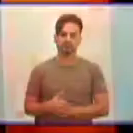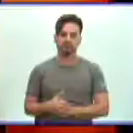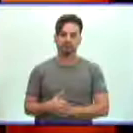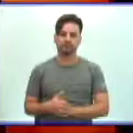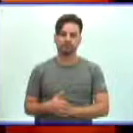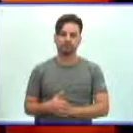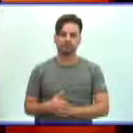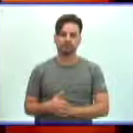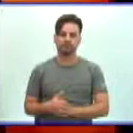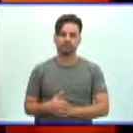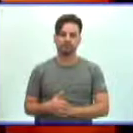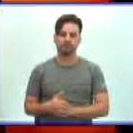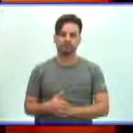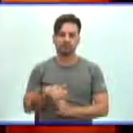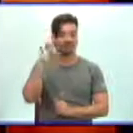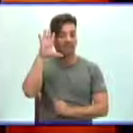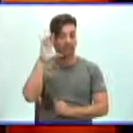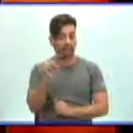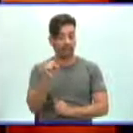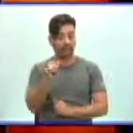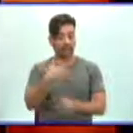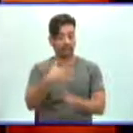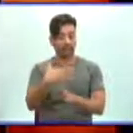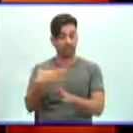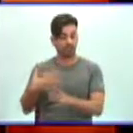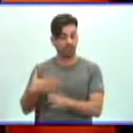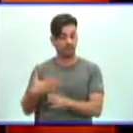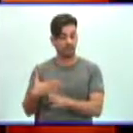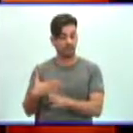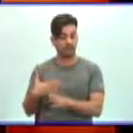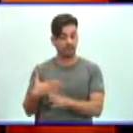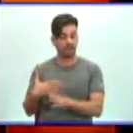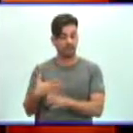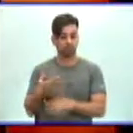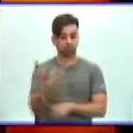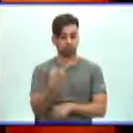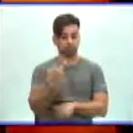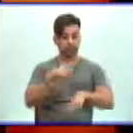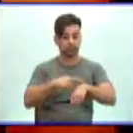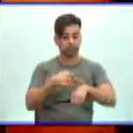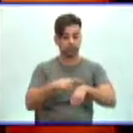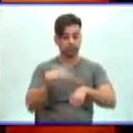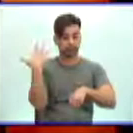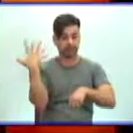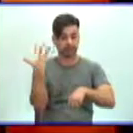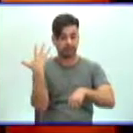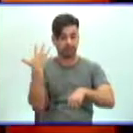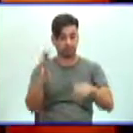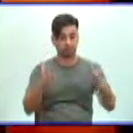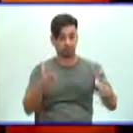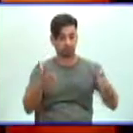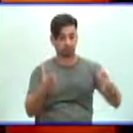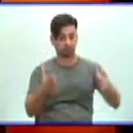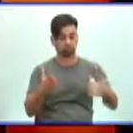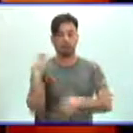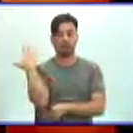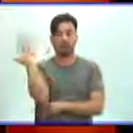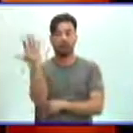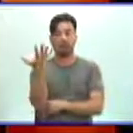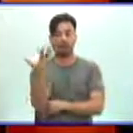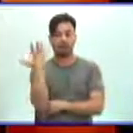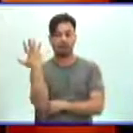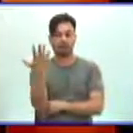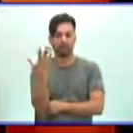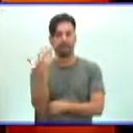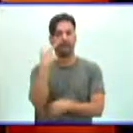Entender cuáles son las diferencias que encontramos entre tiempo y clima ha sido sin duda alguna interesante. Y